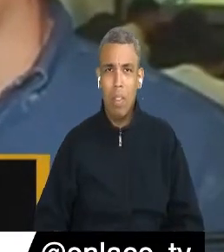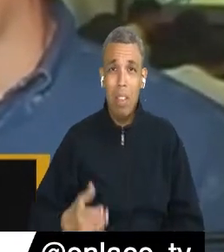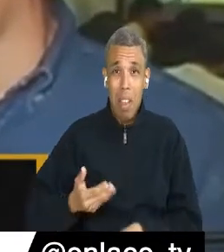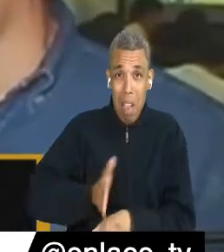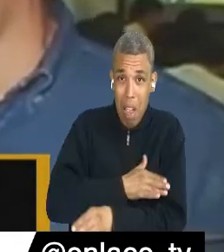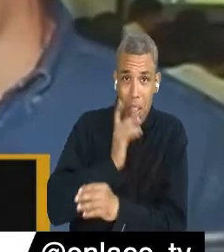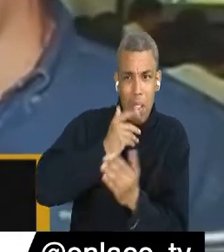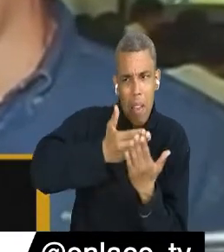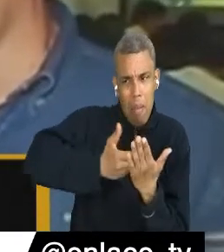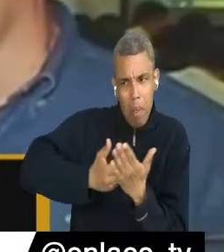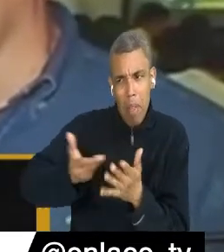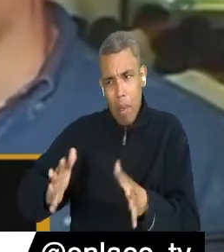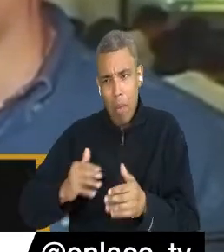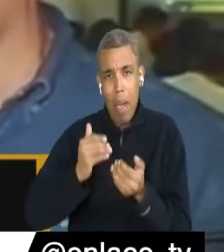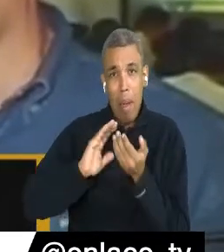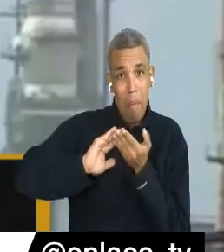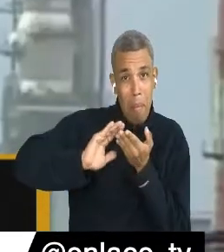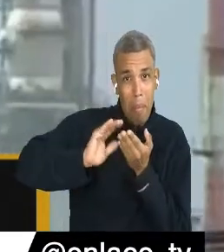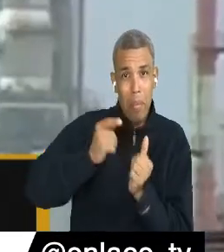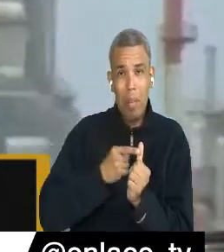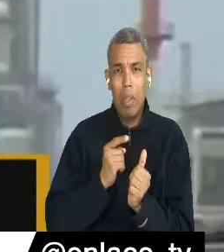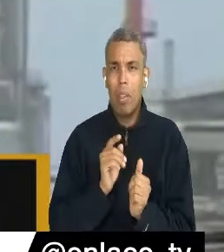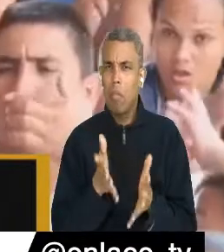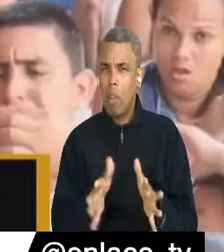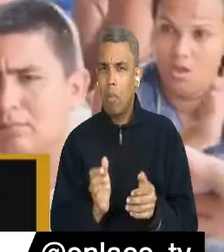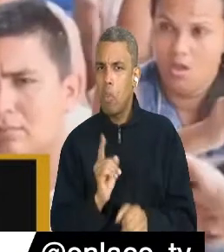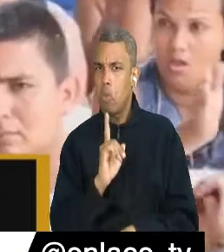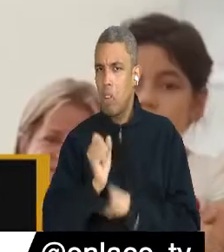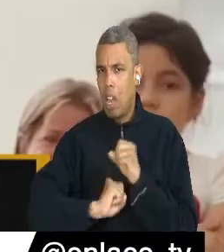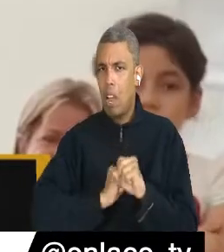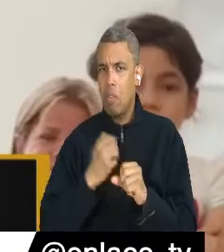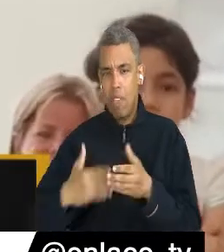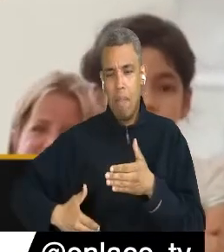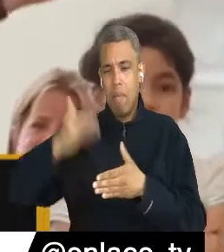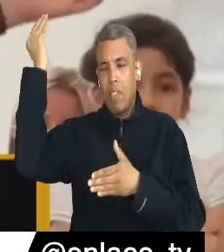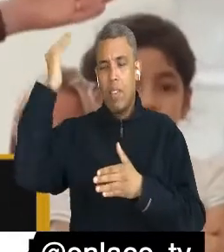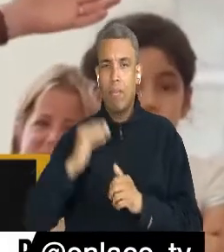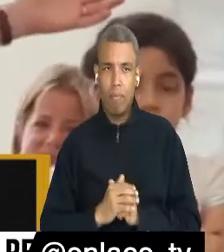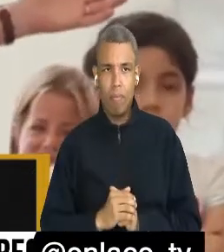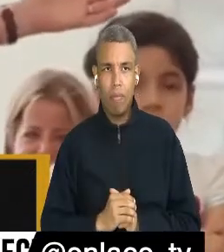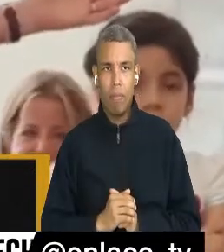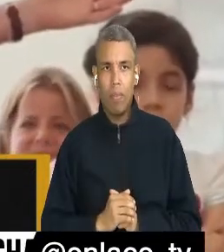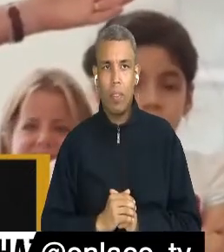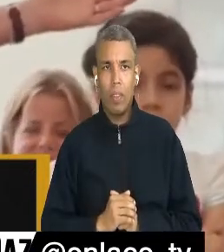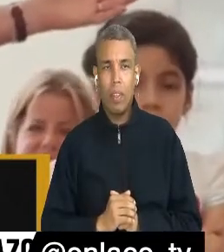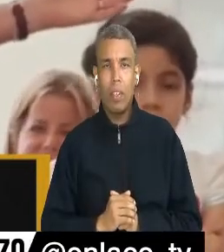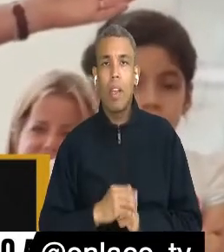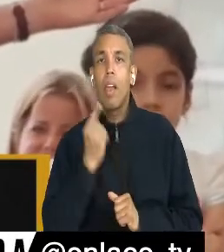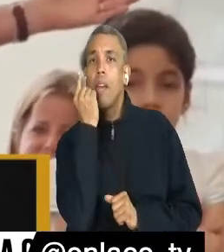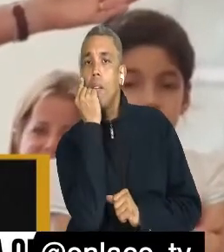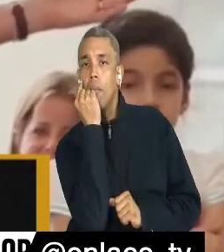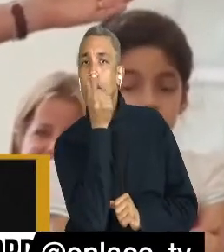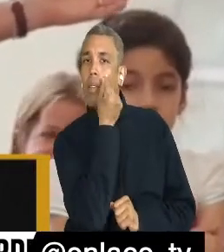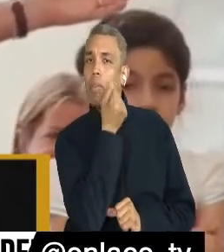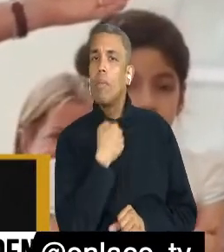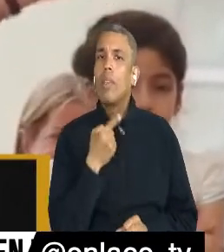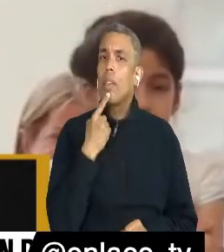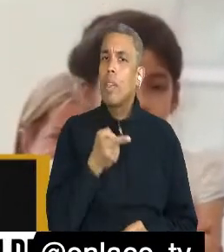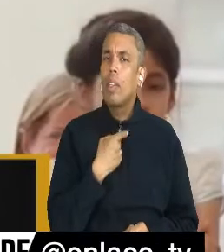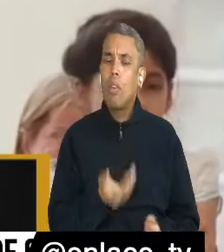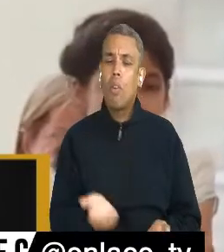de aproximadamente un año. Ya en el ocaso de su gobierno, el presidente Santos se comprometió de nuevo con